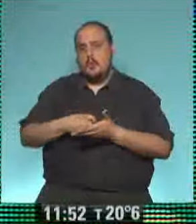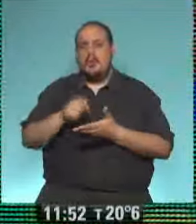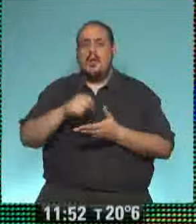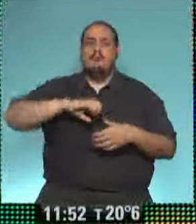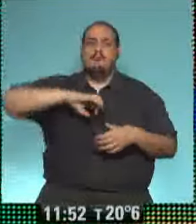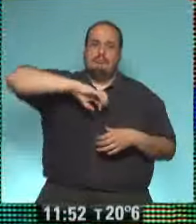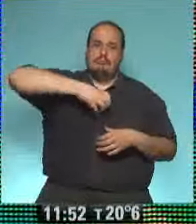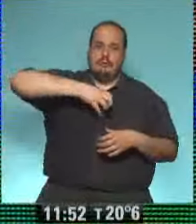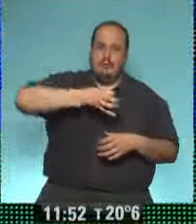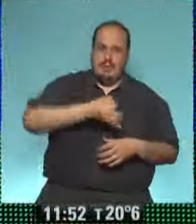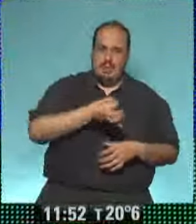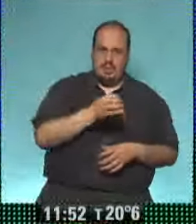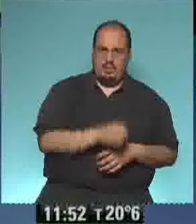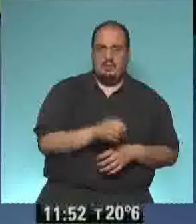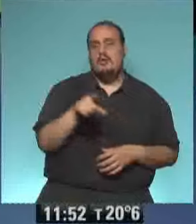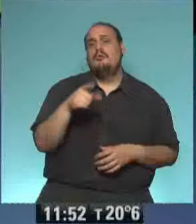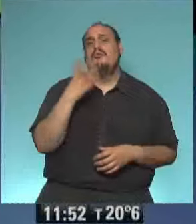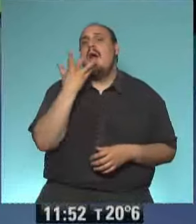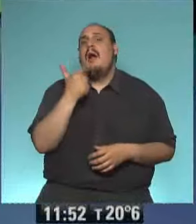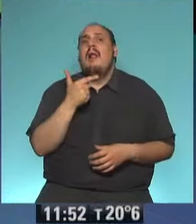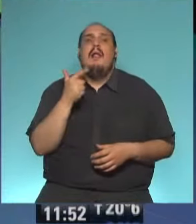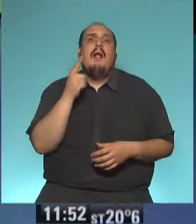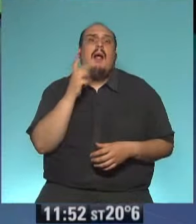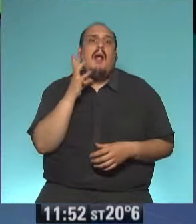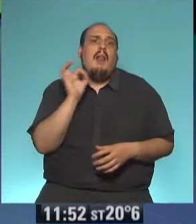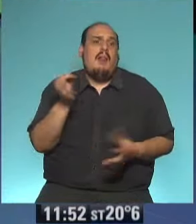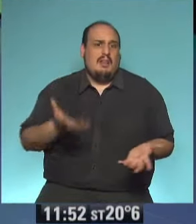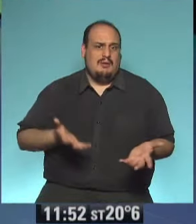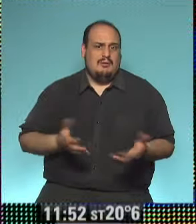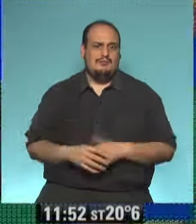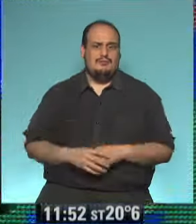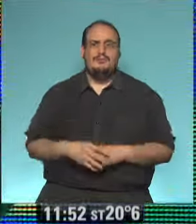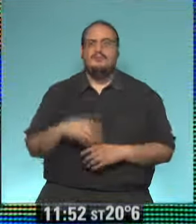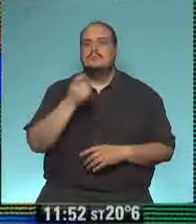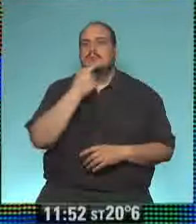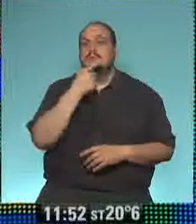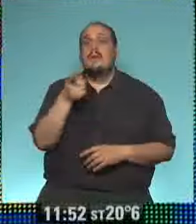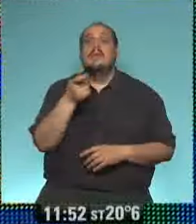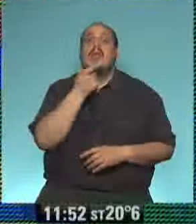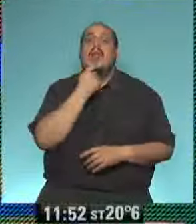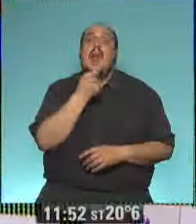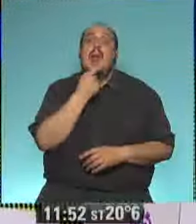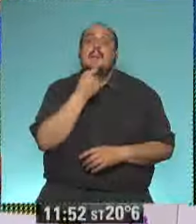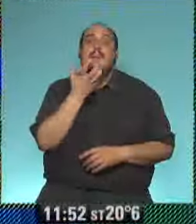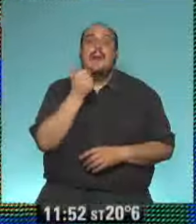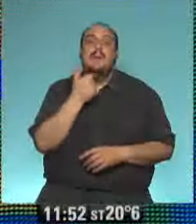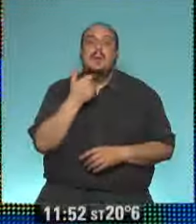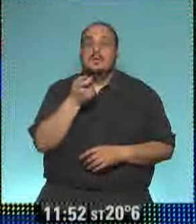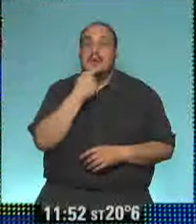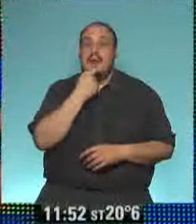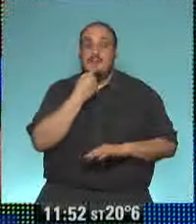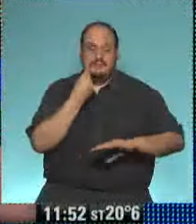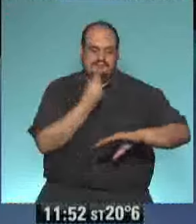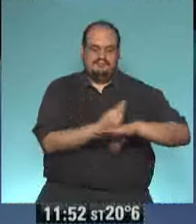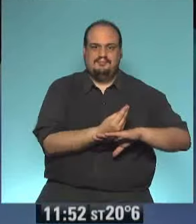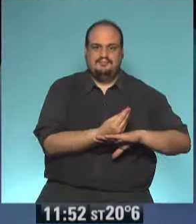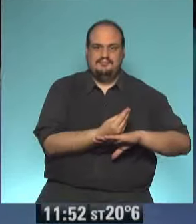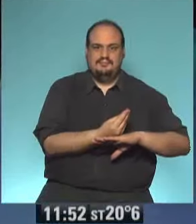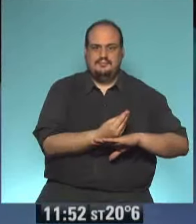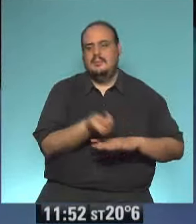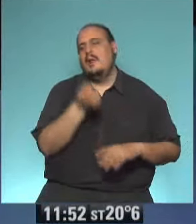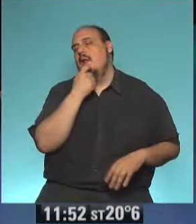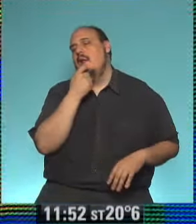Tenga en casa. Sí. O así, un elemento que nos guste. A mí, yo qué sé, este lápiz me encanta. Yo quiero que el lápiz me represente. Bueno,